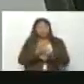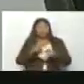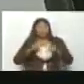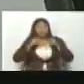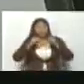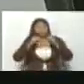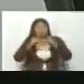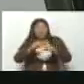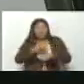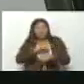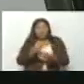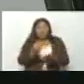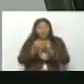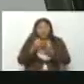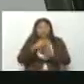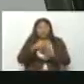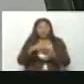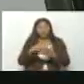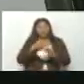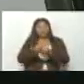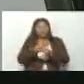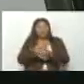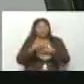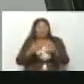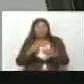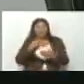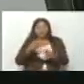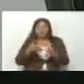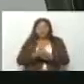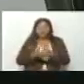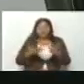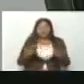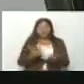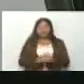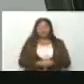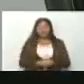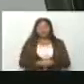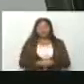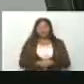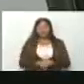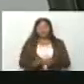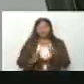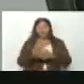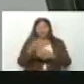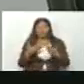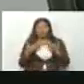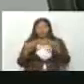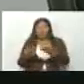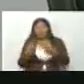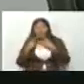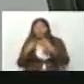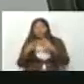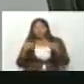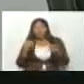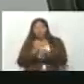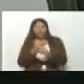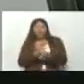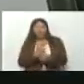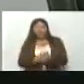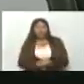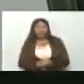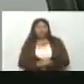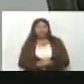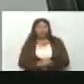avance a favor de los trabajadores petroleros, entonces dicen que la federación entregó los beneficios de los trabajadores. Porque son